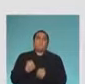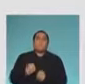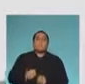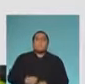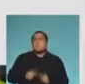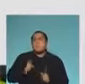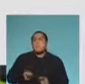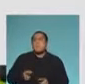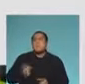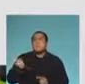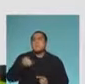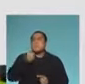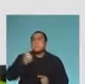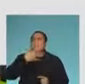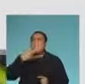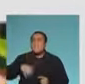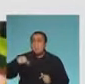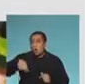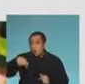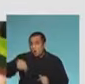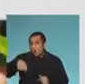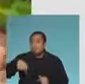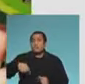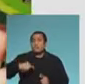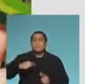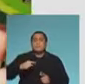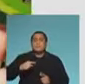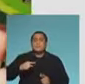que entender que hoy en día, por ahí estamos